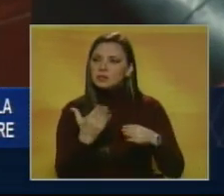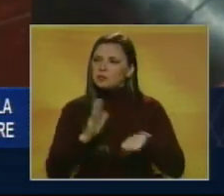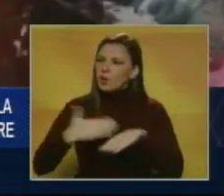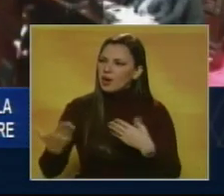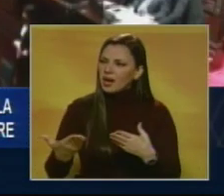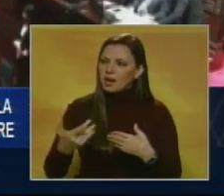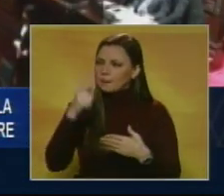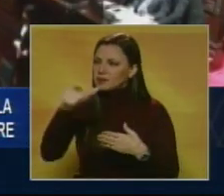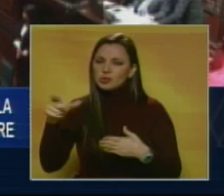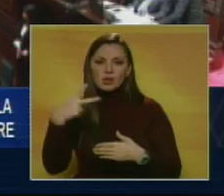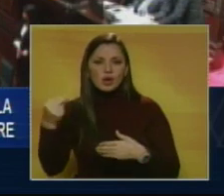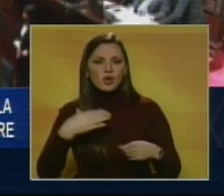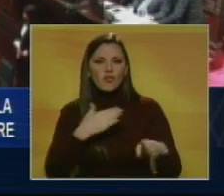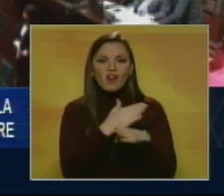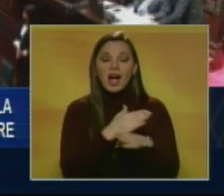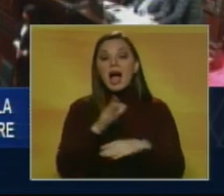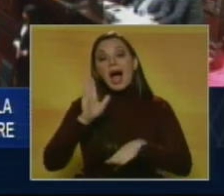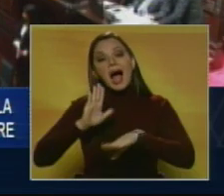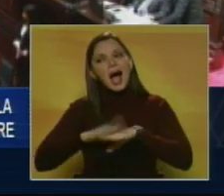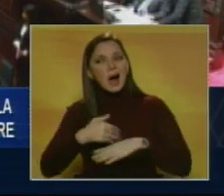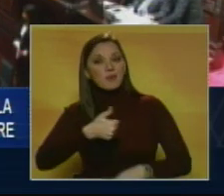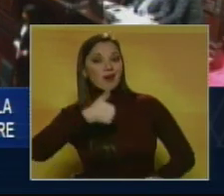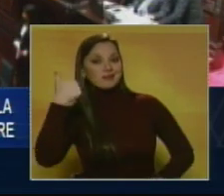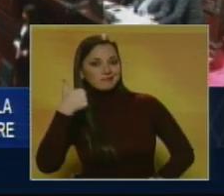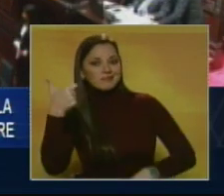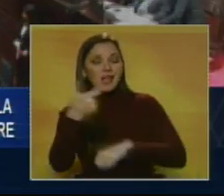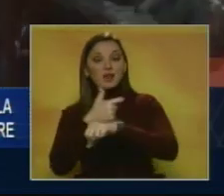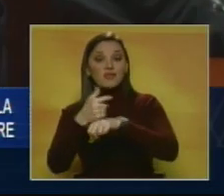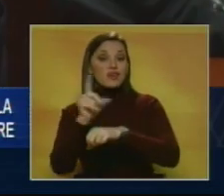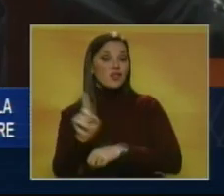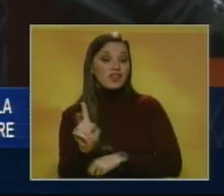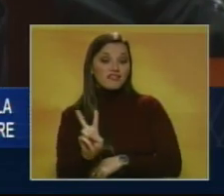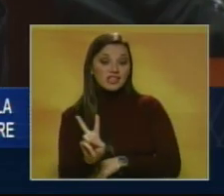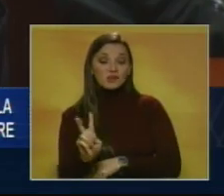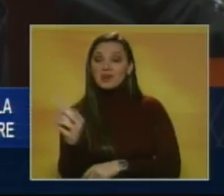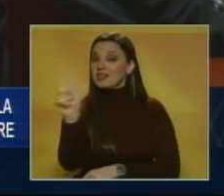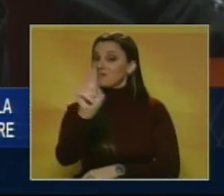de la delegación fue que el gobierno venezolano no ha realizado una